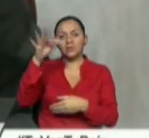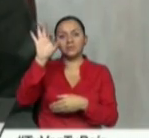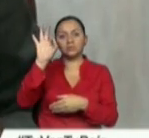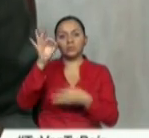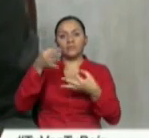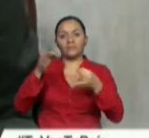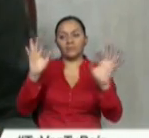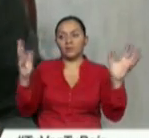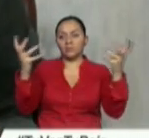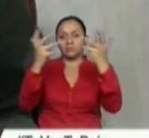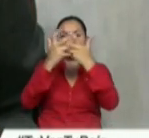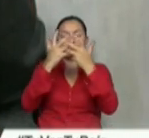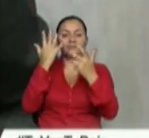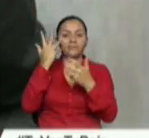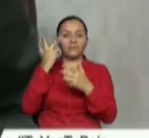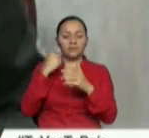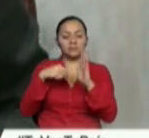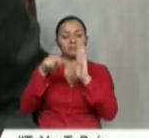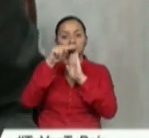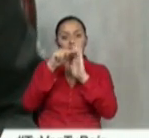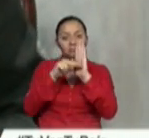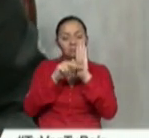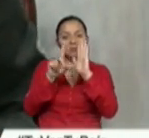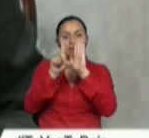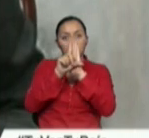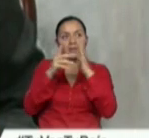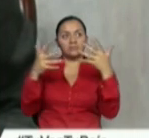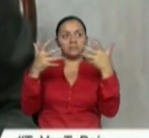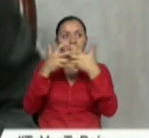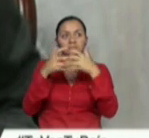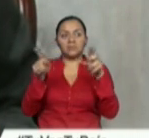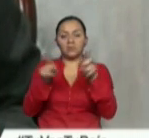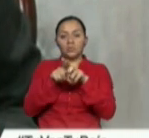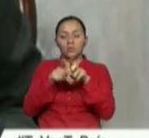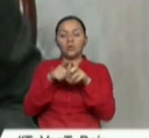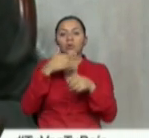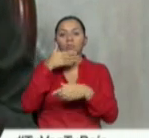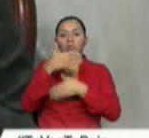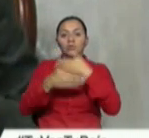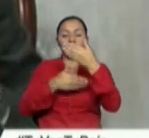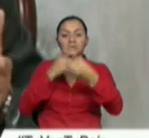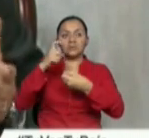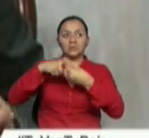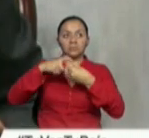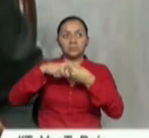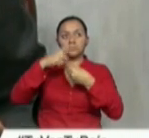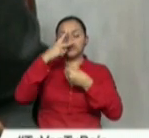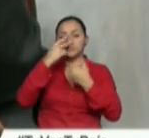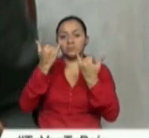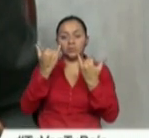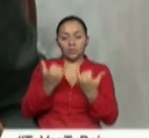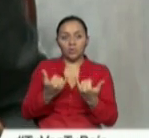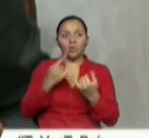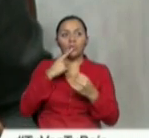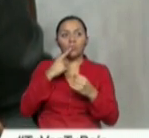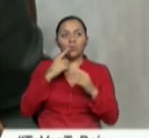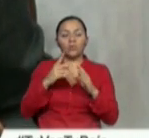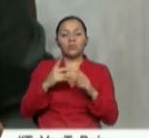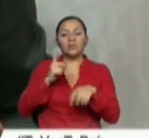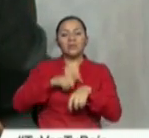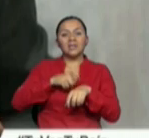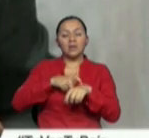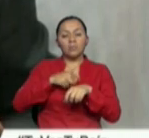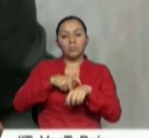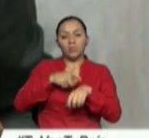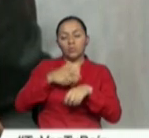febrero la serie de normativa al respecto todo lo que implica la inscripción en este momento se se abrirá también un tiempo